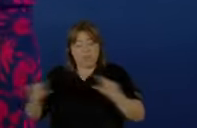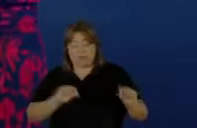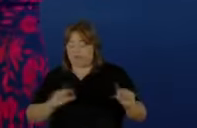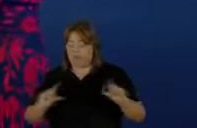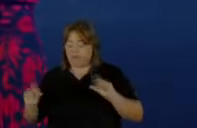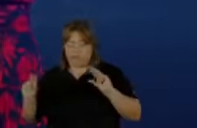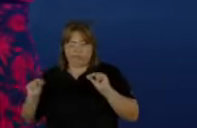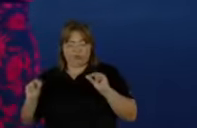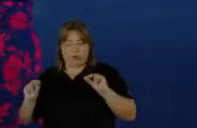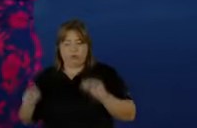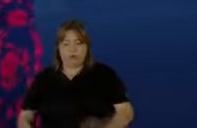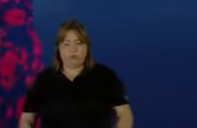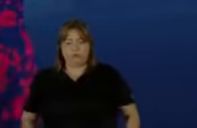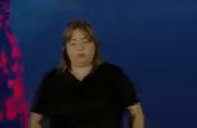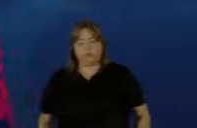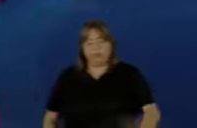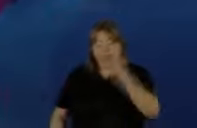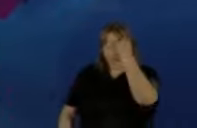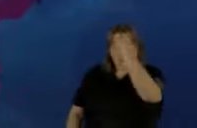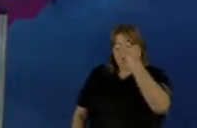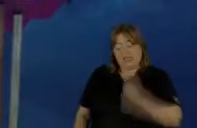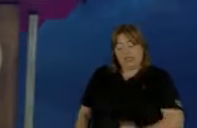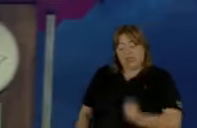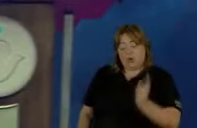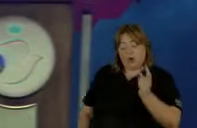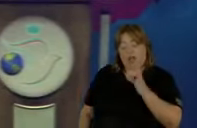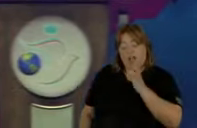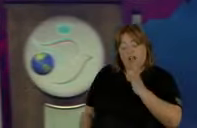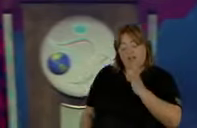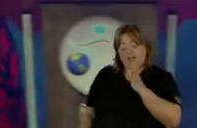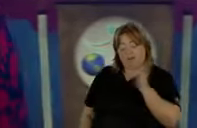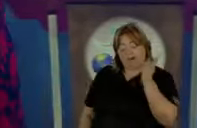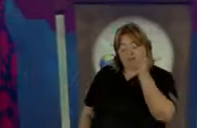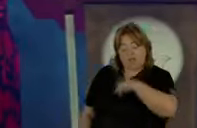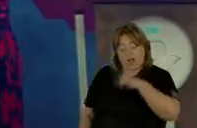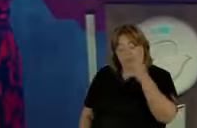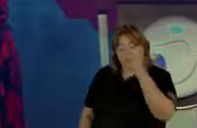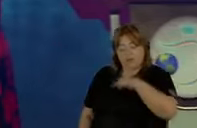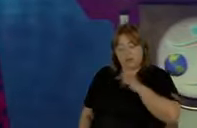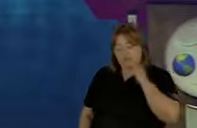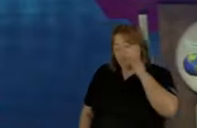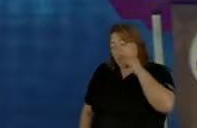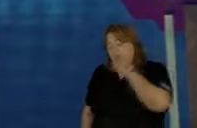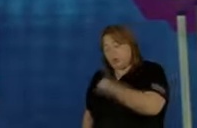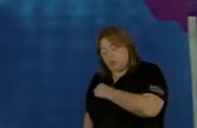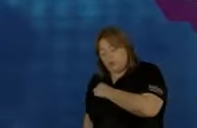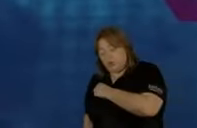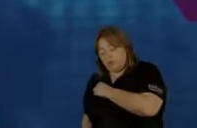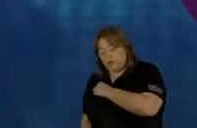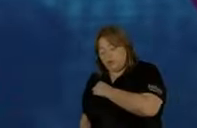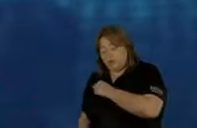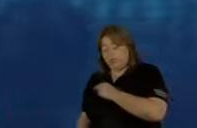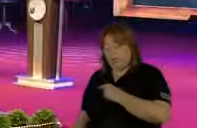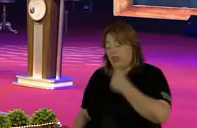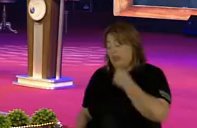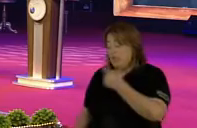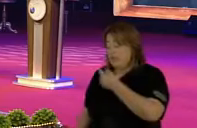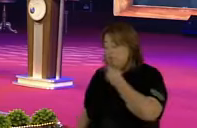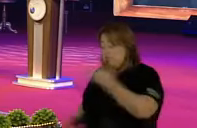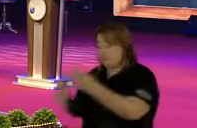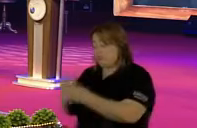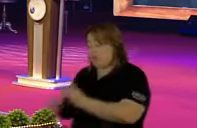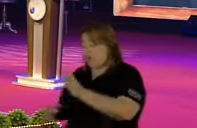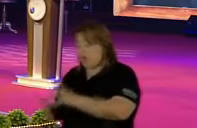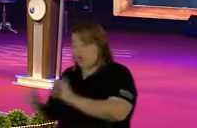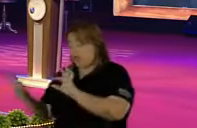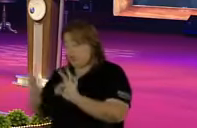Wow. El testigo falso que habla mentiras y el que siembra discordia entre hermanos. ¿Por qué? Porque la